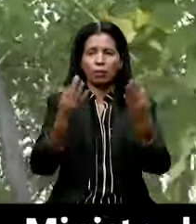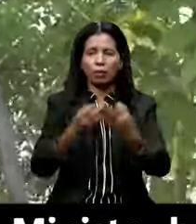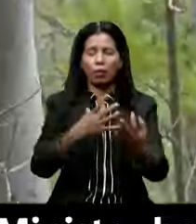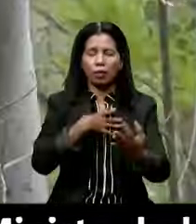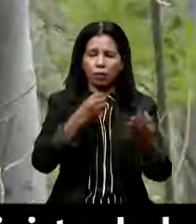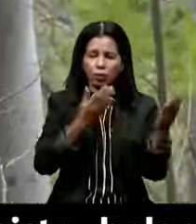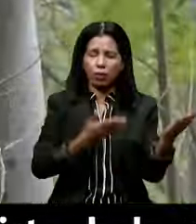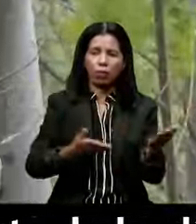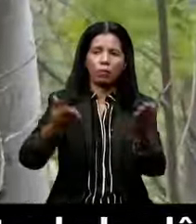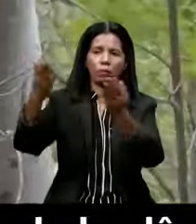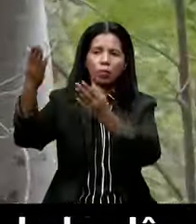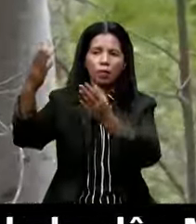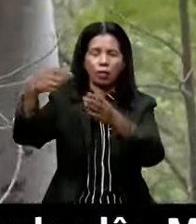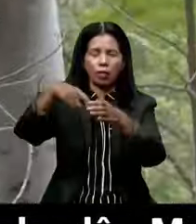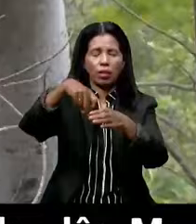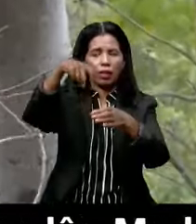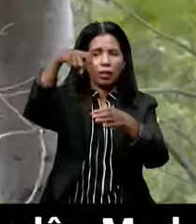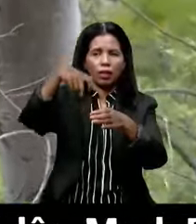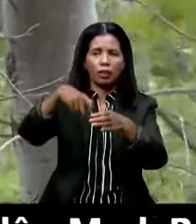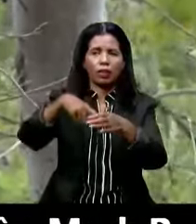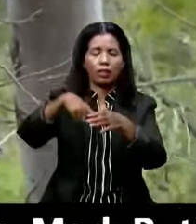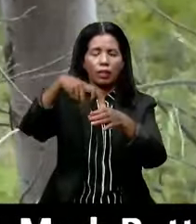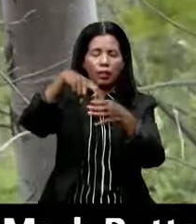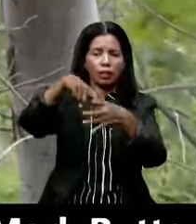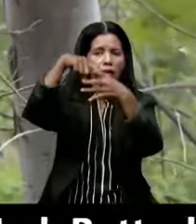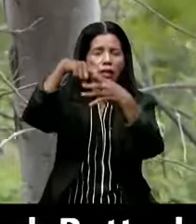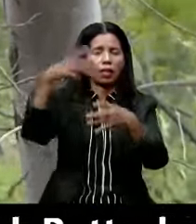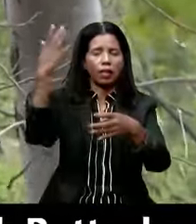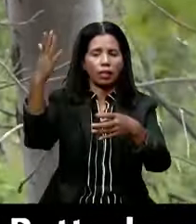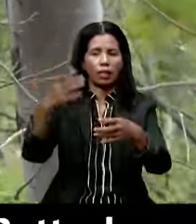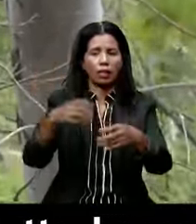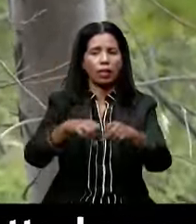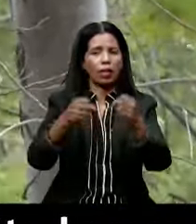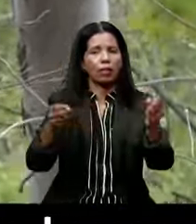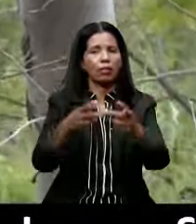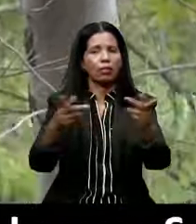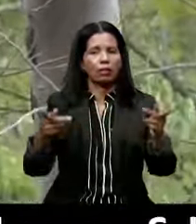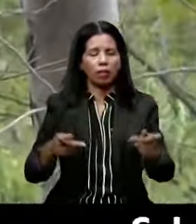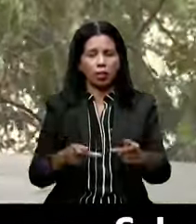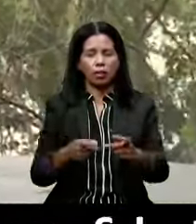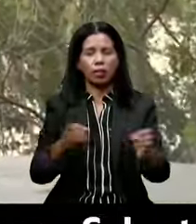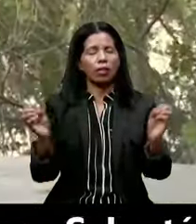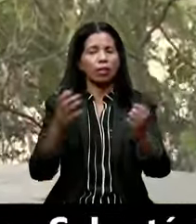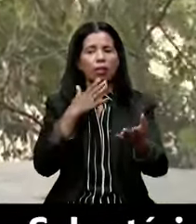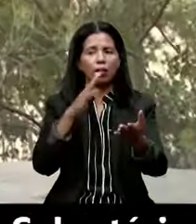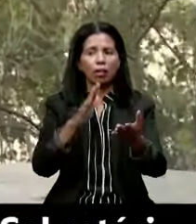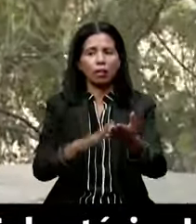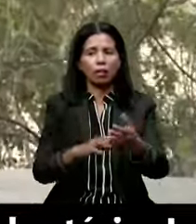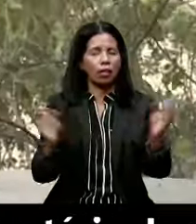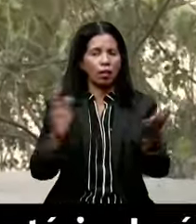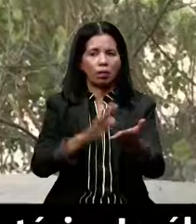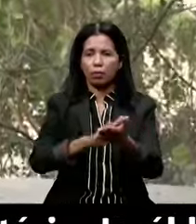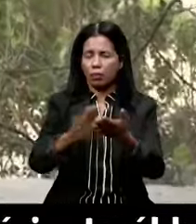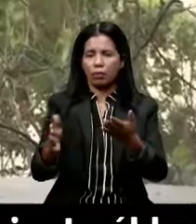loriba tara iha ai leten hirak ne ba entau istraga tia fatin ne ba sai la saudabel tia hizenis la iha